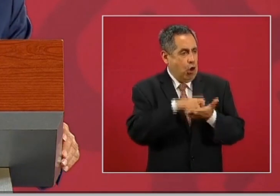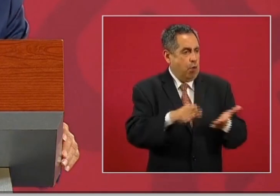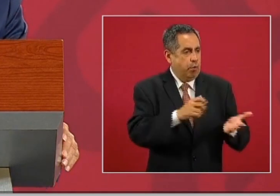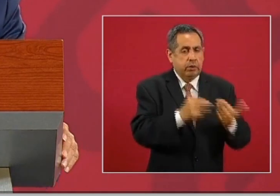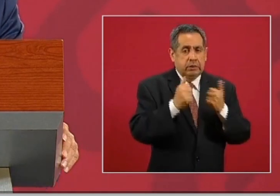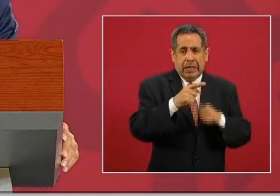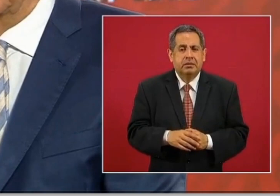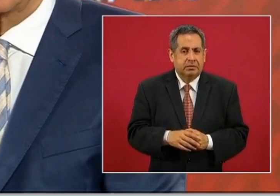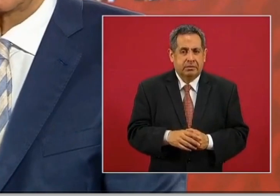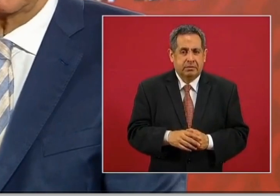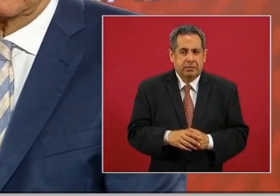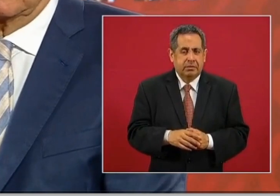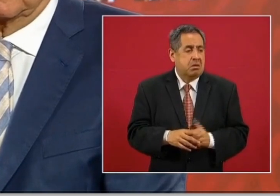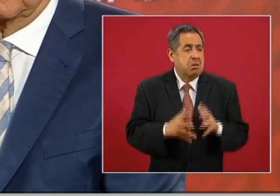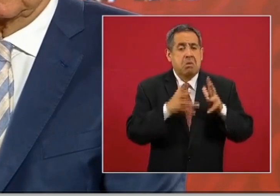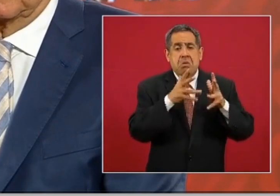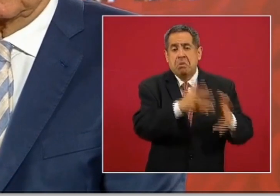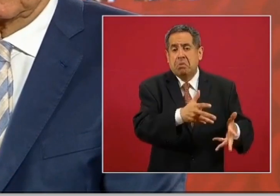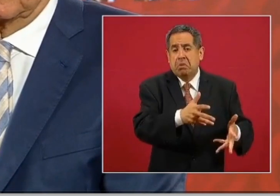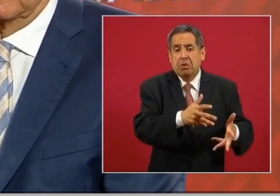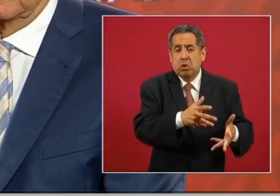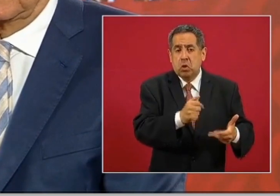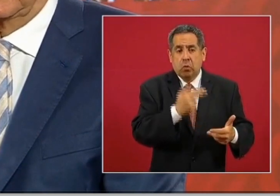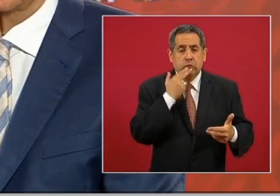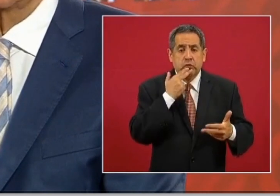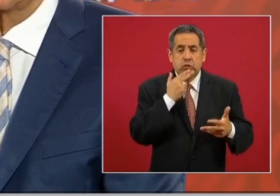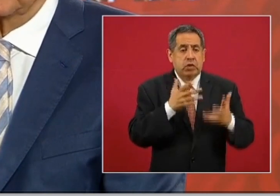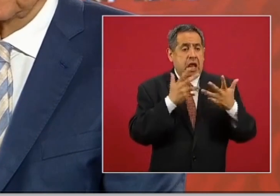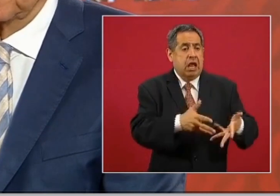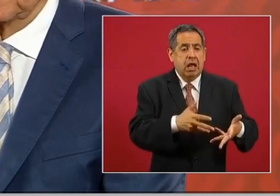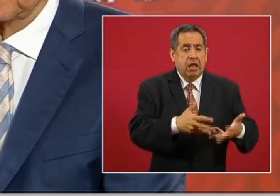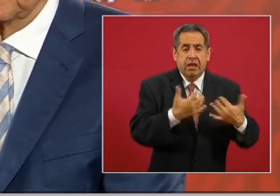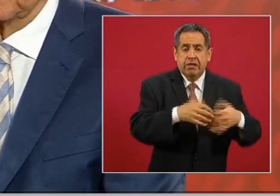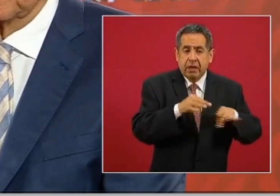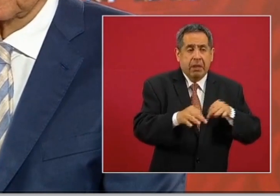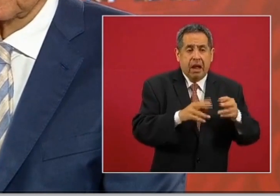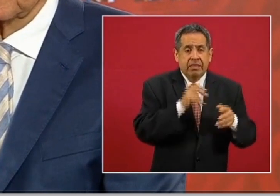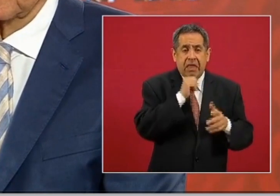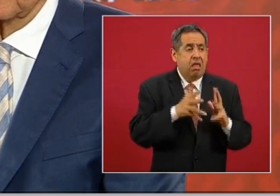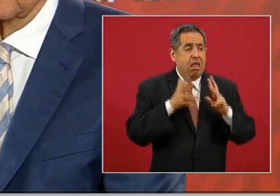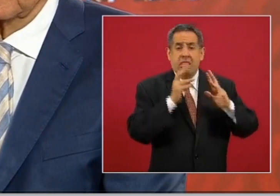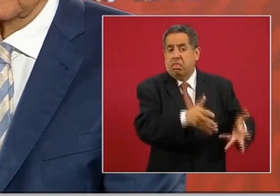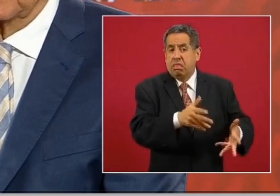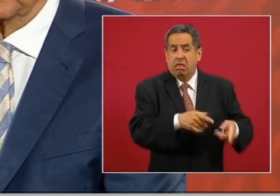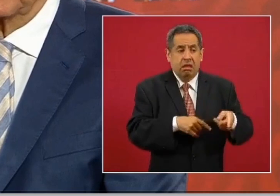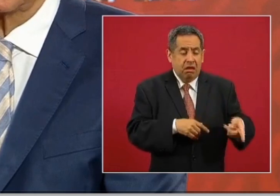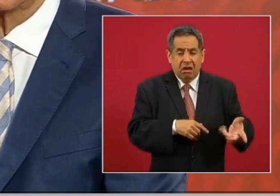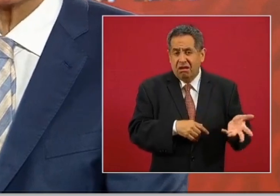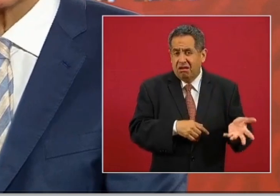que en el marco del llamado Pacto por México